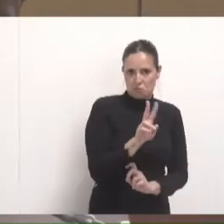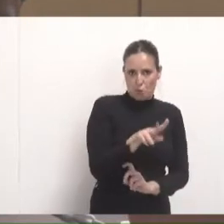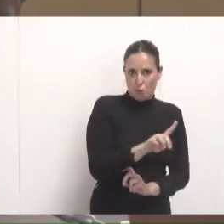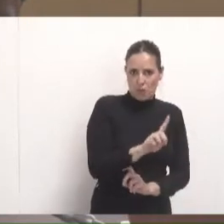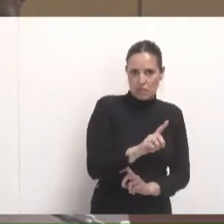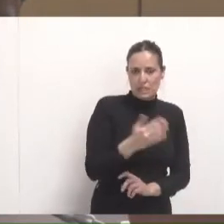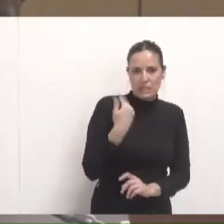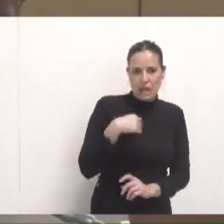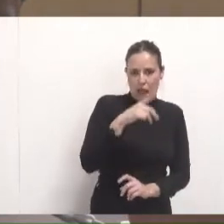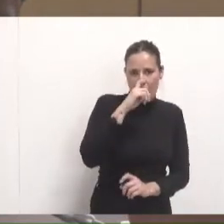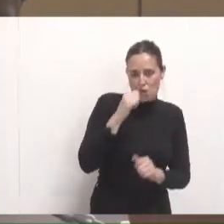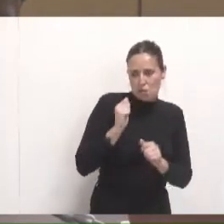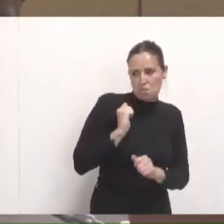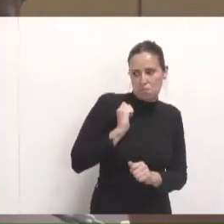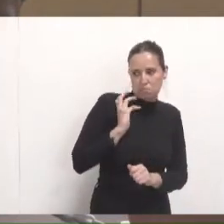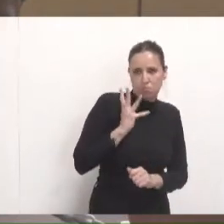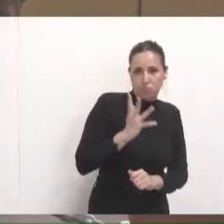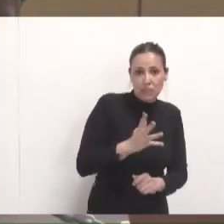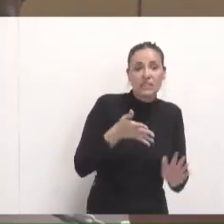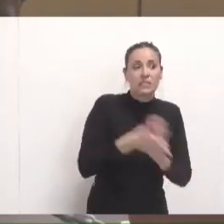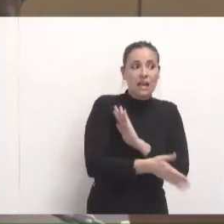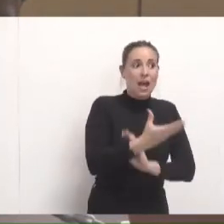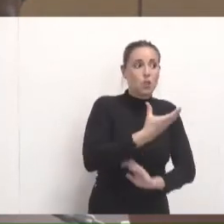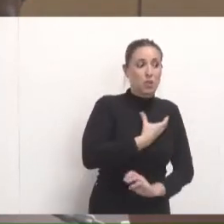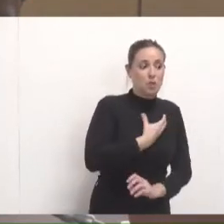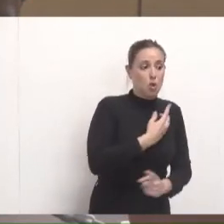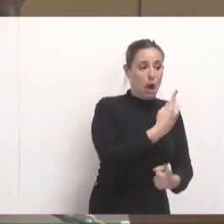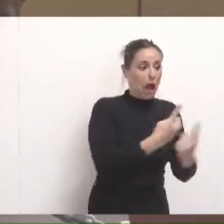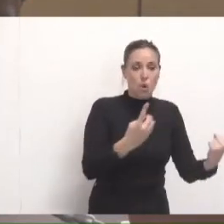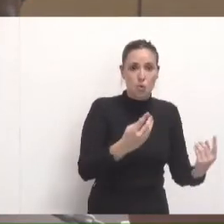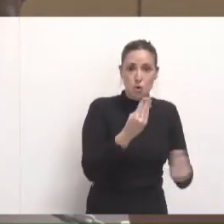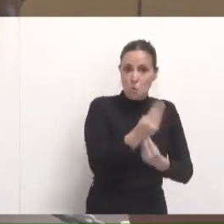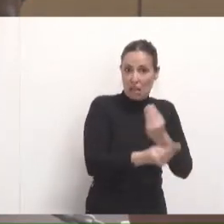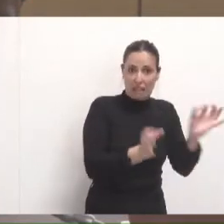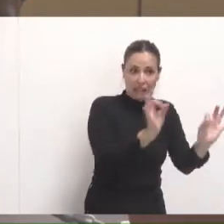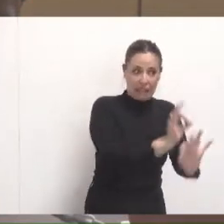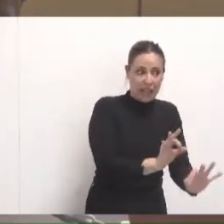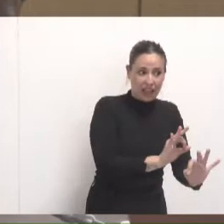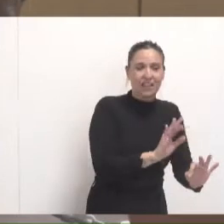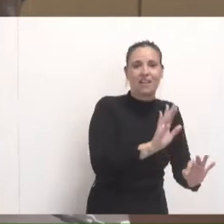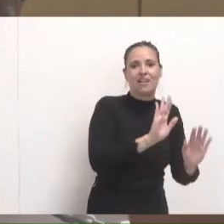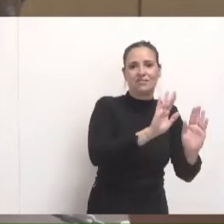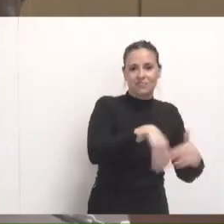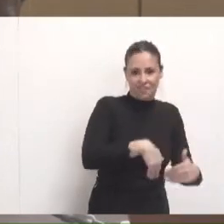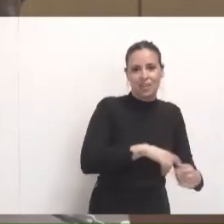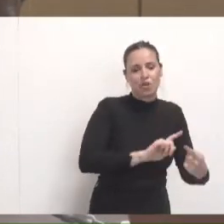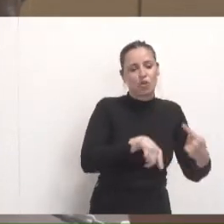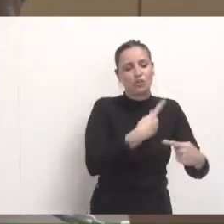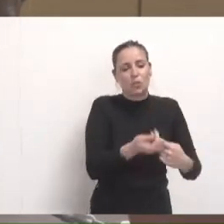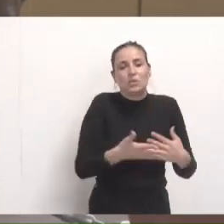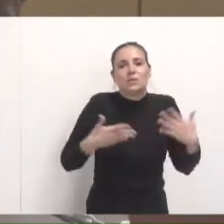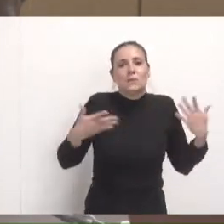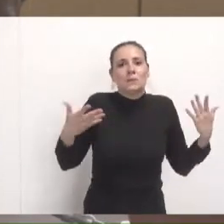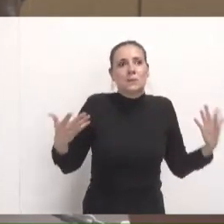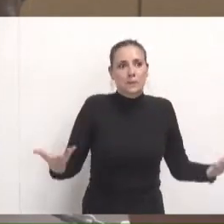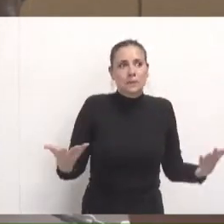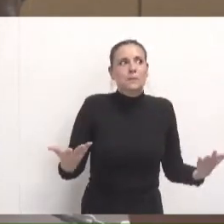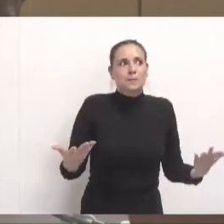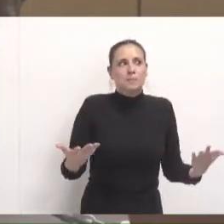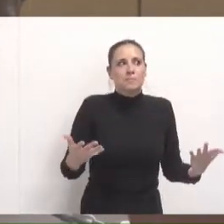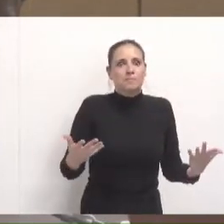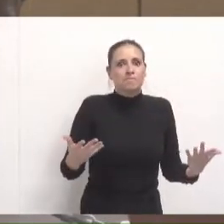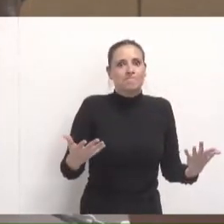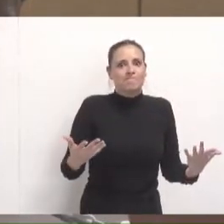esa inacción de algún ayuntamiento ha provocado, y no pues intentar buscar